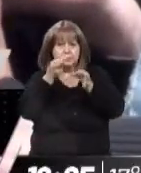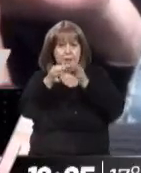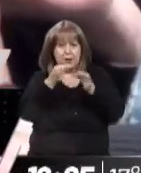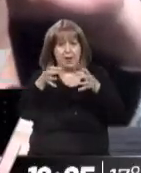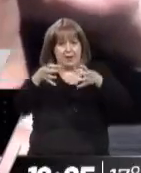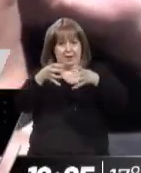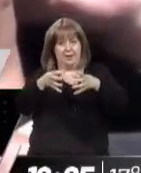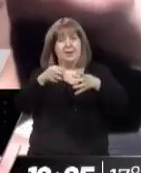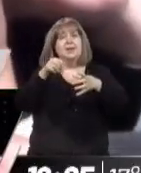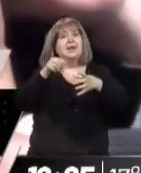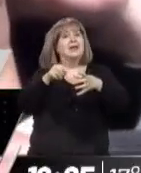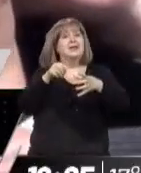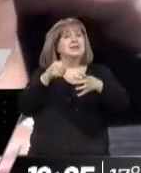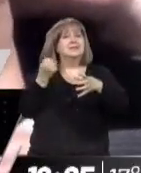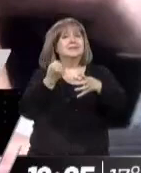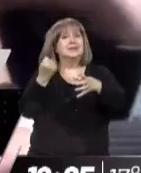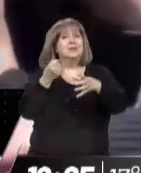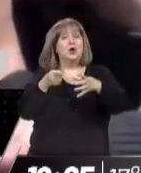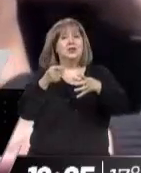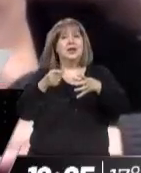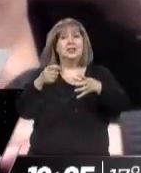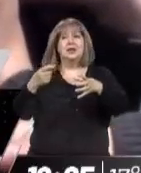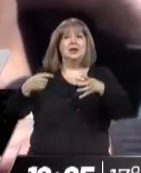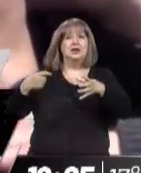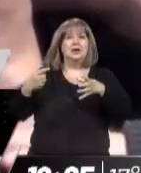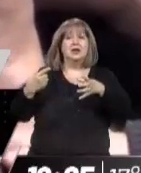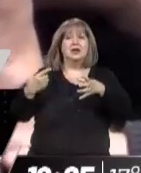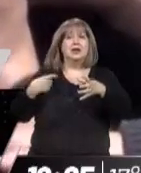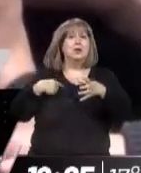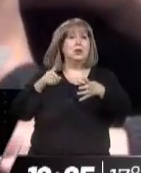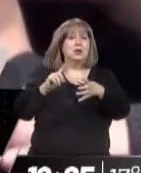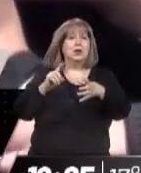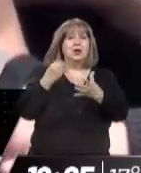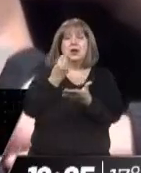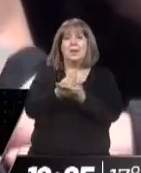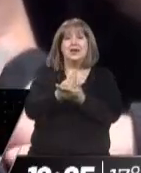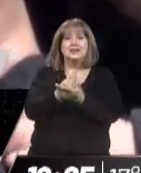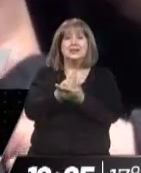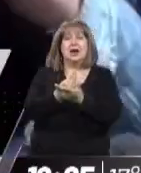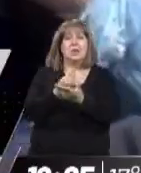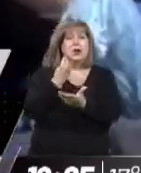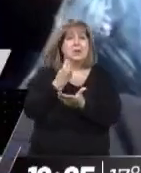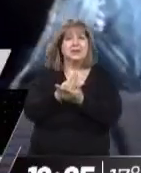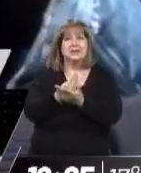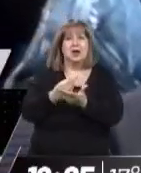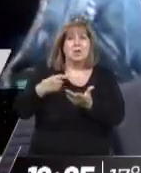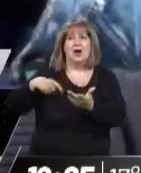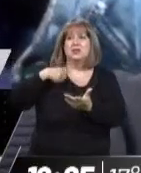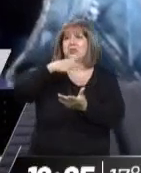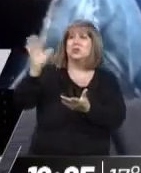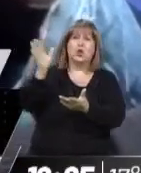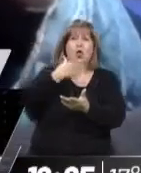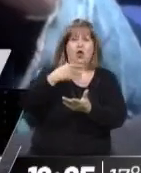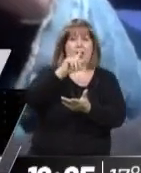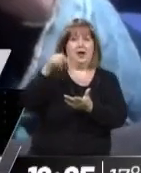expresión más importante de la sociedad argentina, ¿no? Representamos a los trabajadores y a las trabajadoras de todo el país. Lo que nosotros estamos